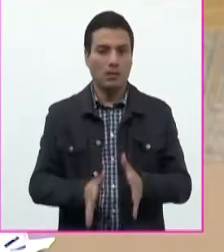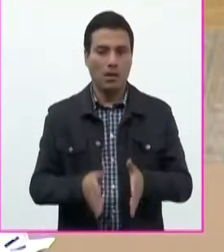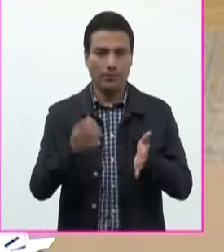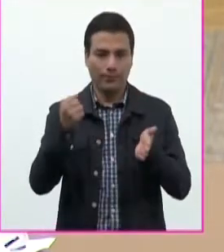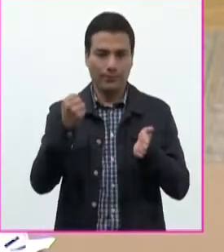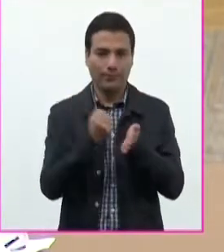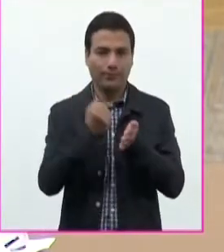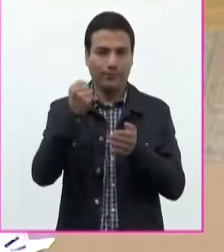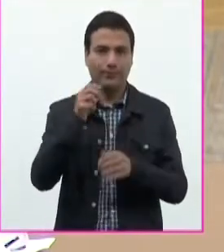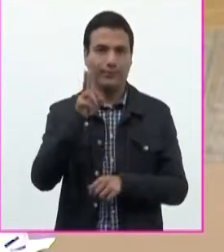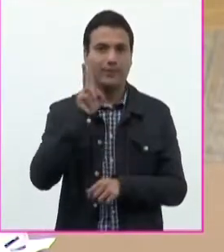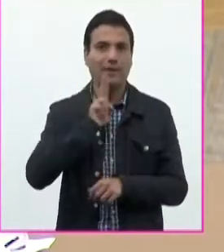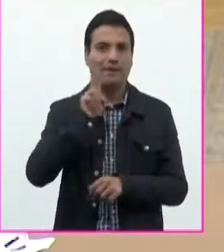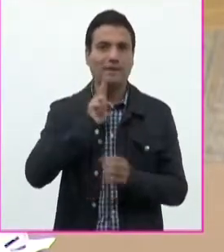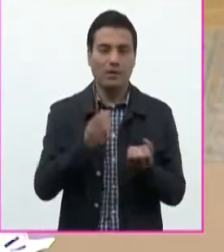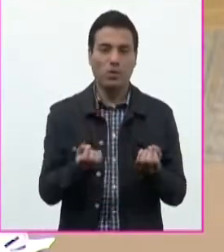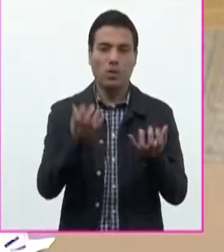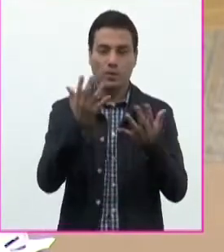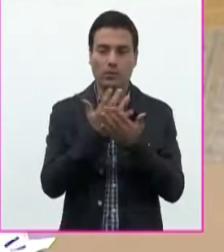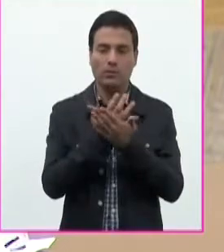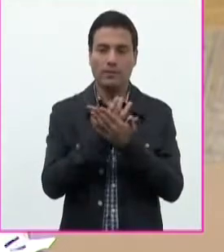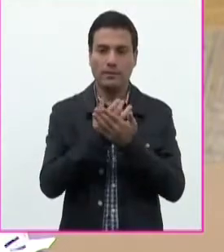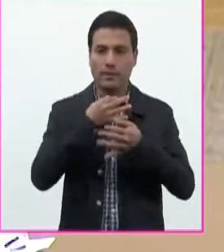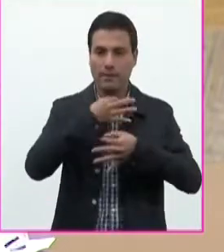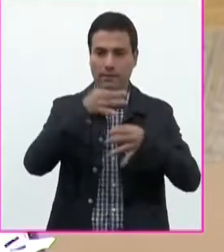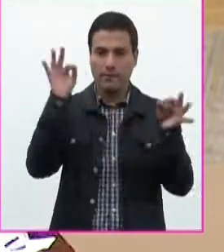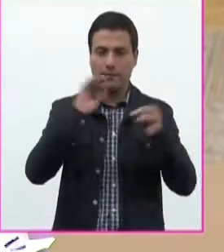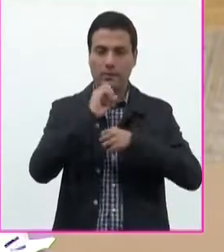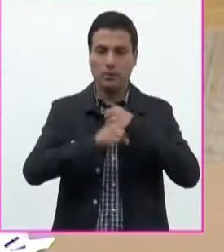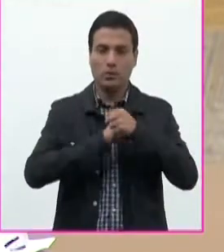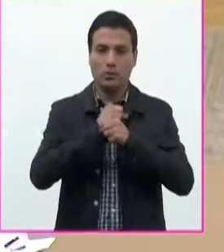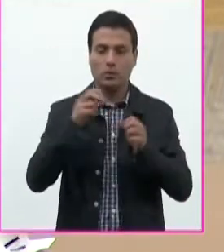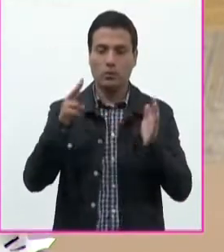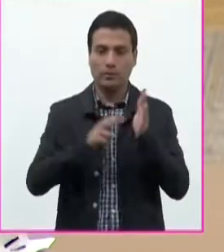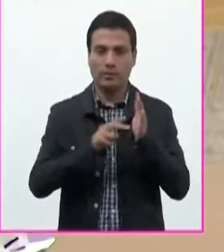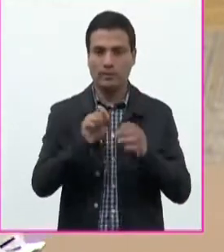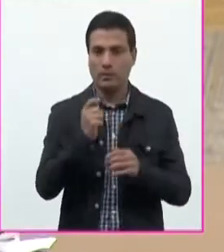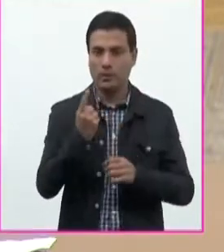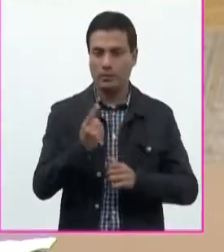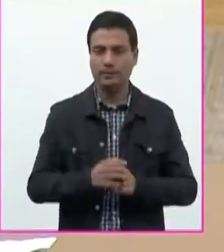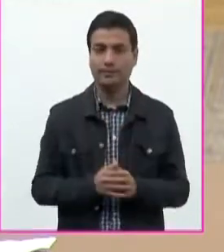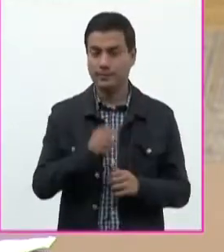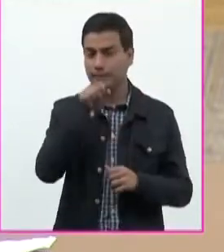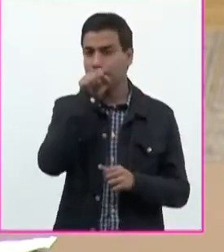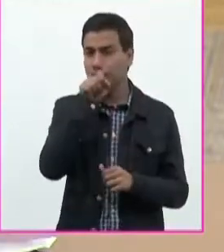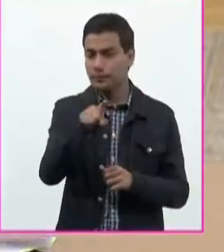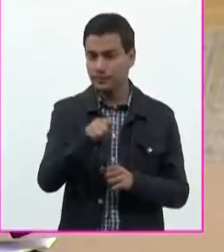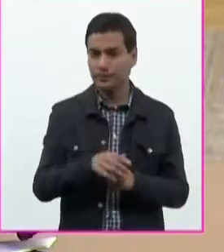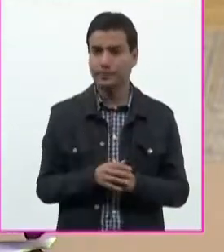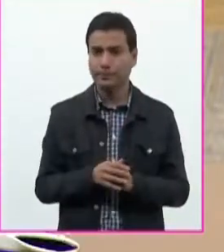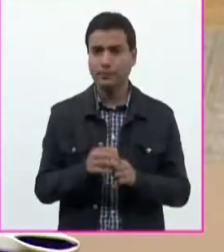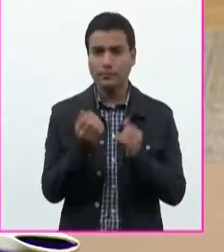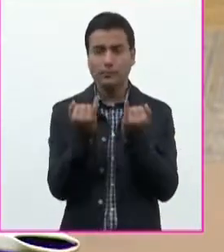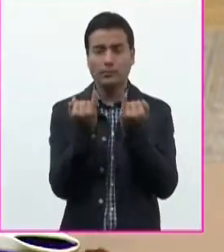finalmente esta aprobación del presupuesto para 2021, y también de lo que se ha dicho